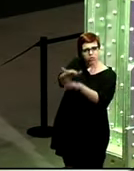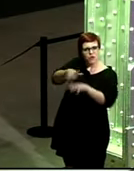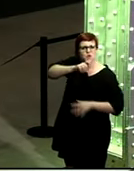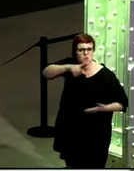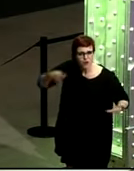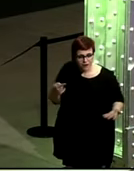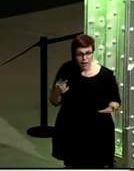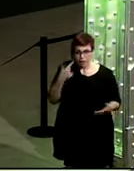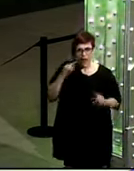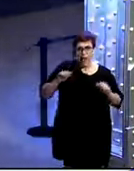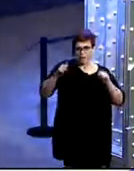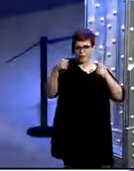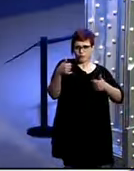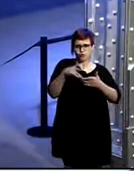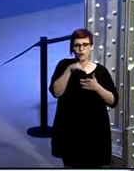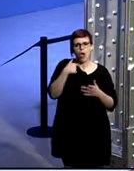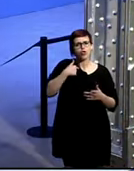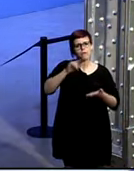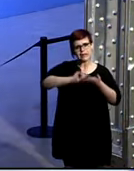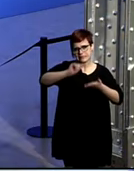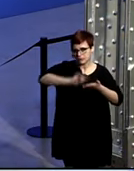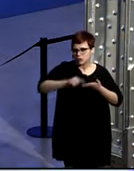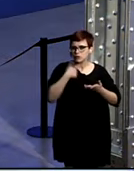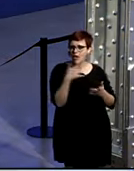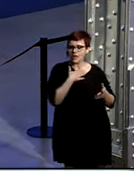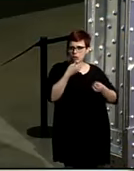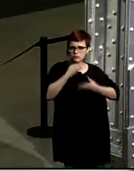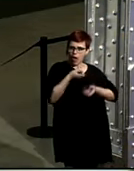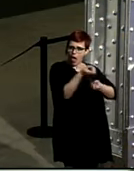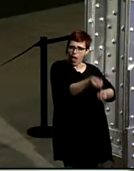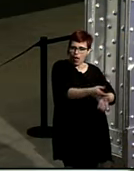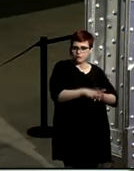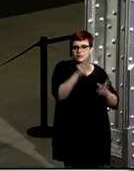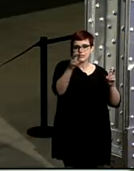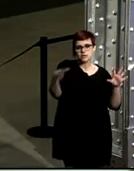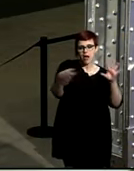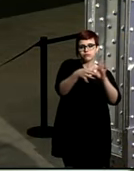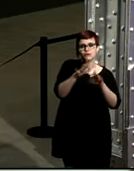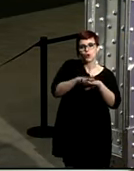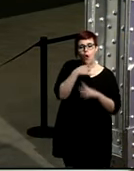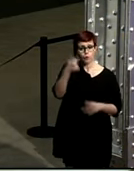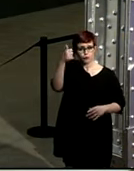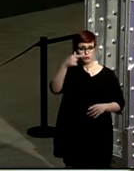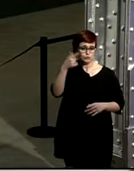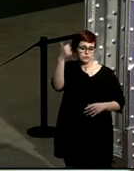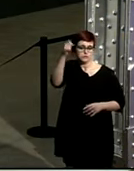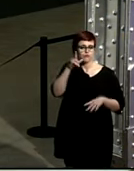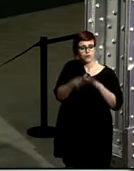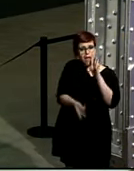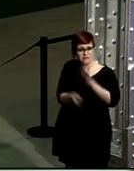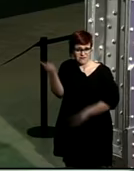está desde el principio del proyecto, cuando yo estoy escribiendo y quiero contar una historia intergeneracional de un chico que se escapa de casa en un viaje